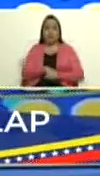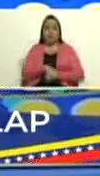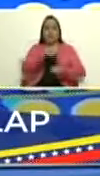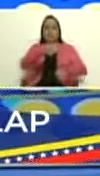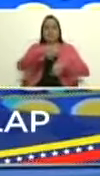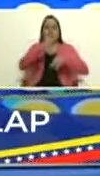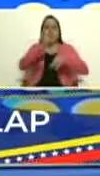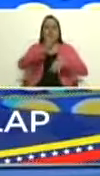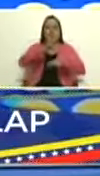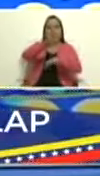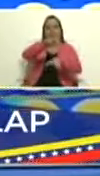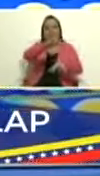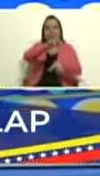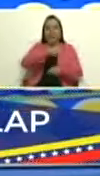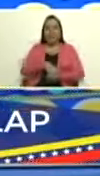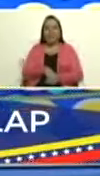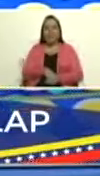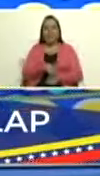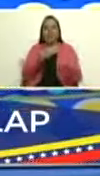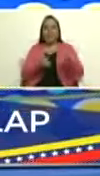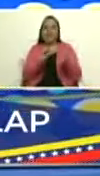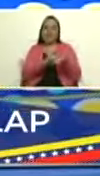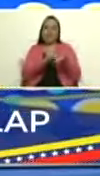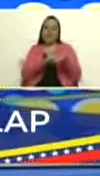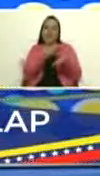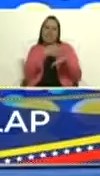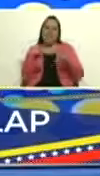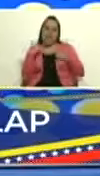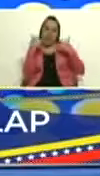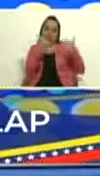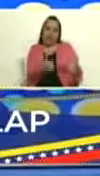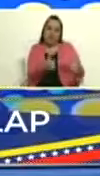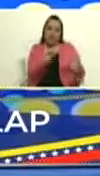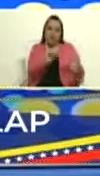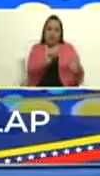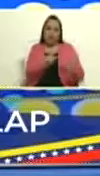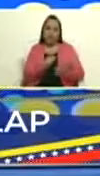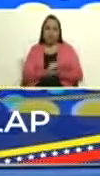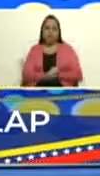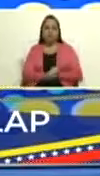títere. A veces se quieren poner ellos o ellas.